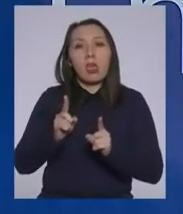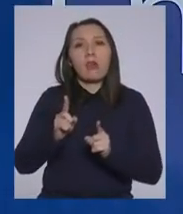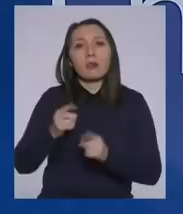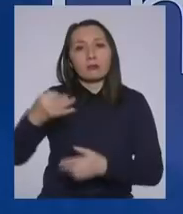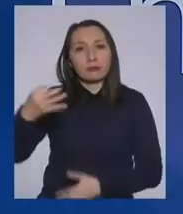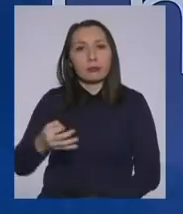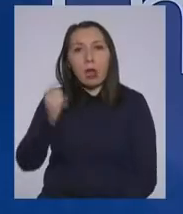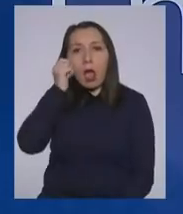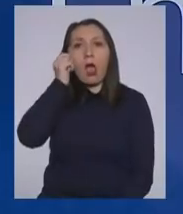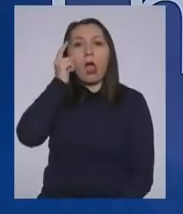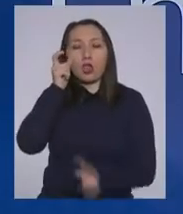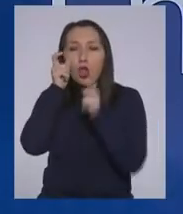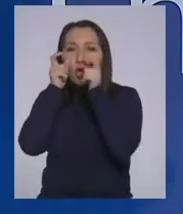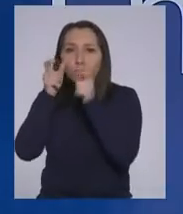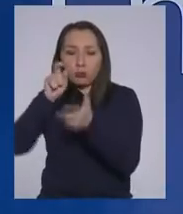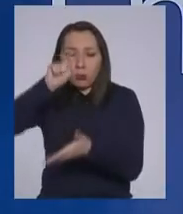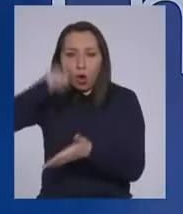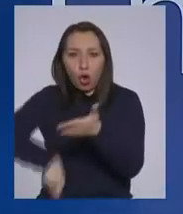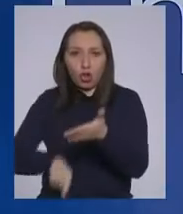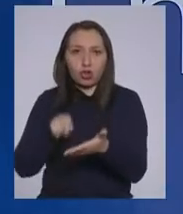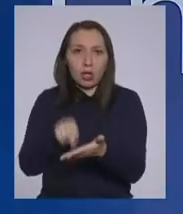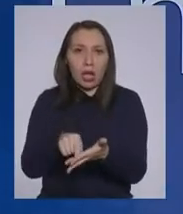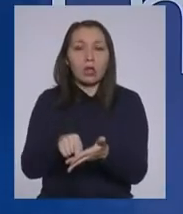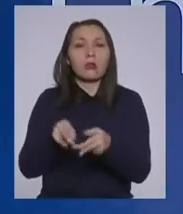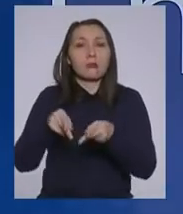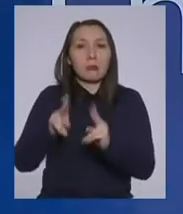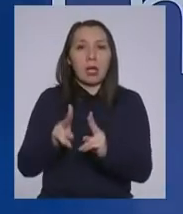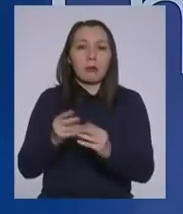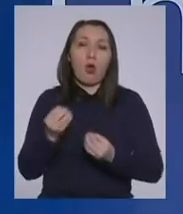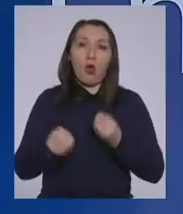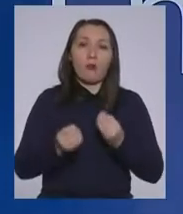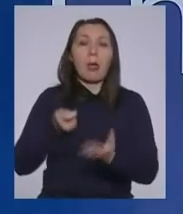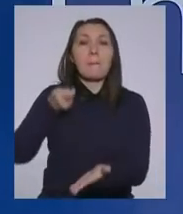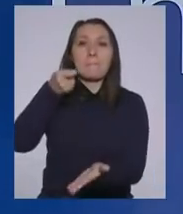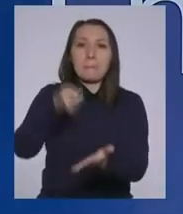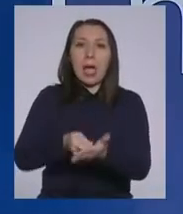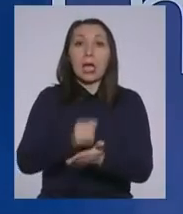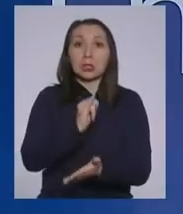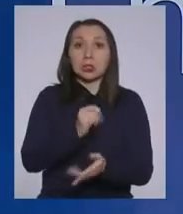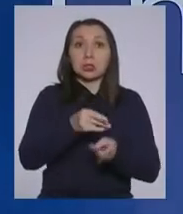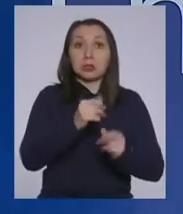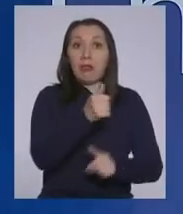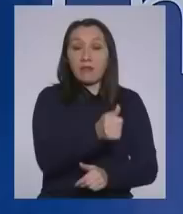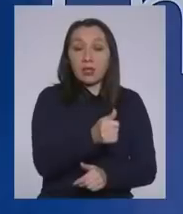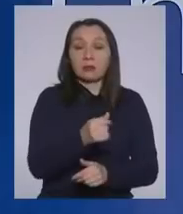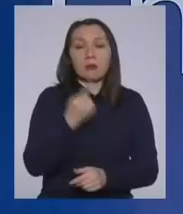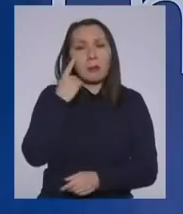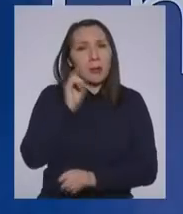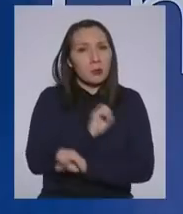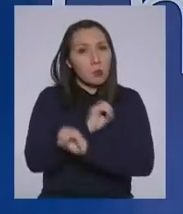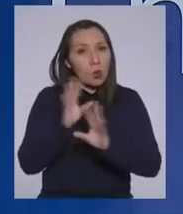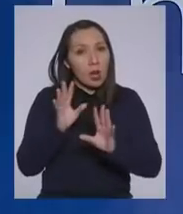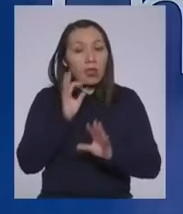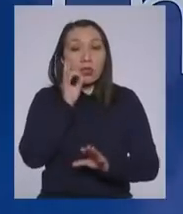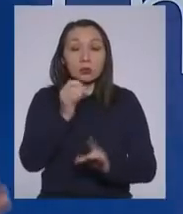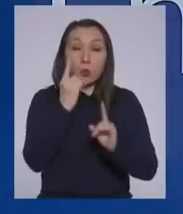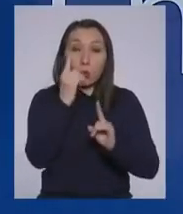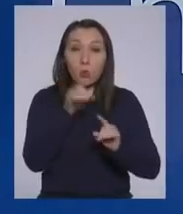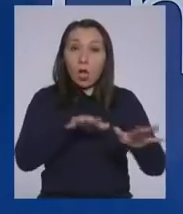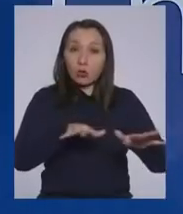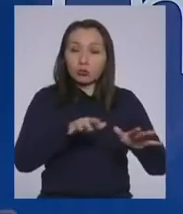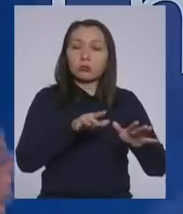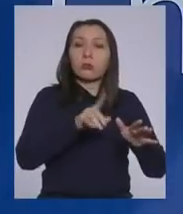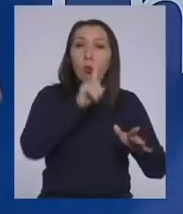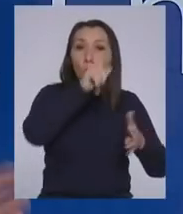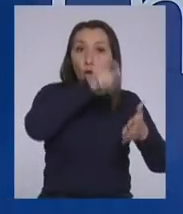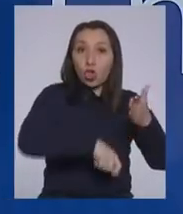de razón por parte del contrato y eso permita obviamente pagar si corresponde. Pero quiero ser muy claro, una cosa es un